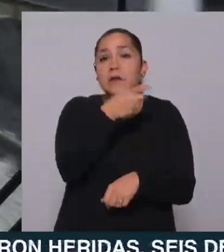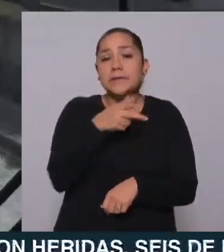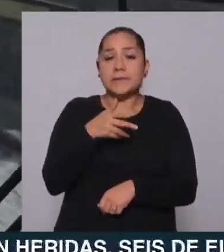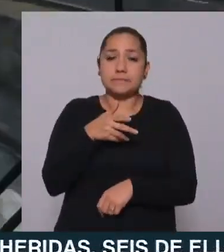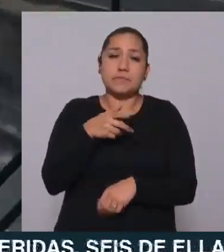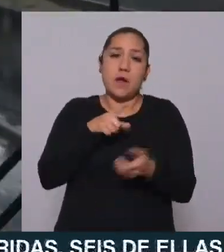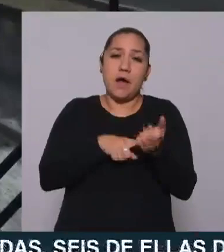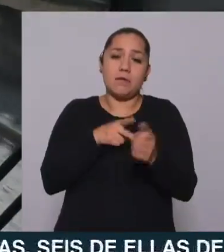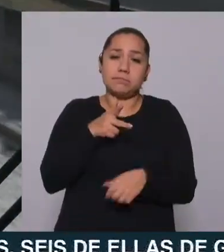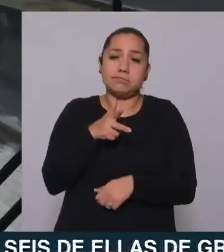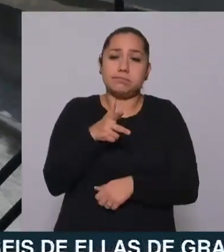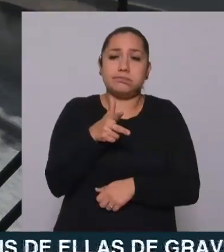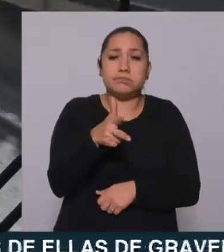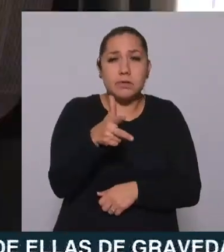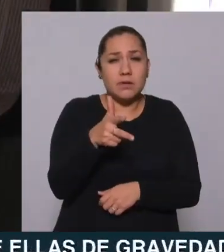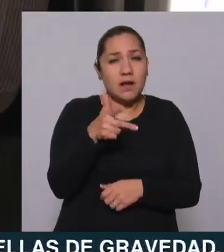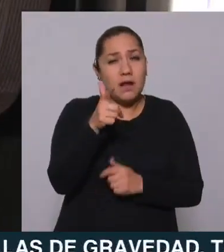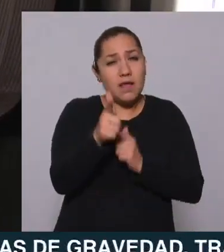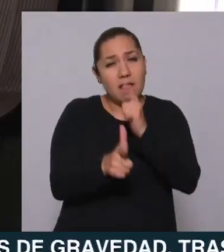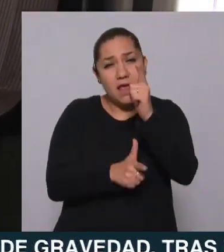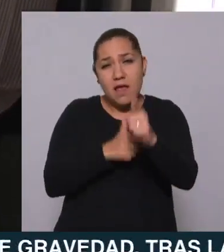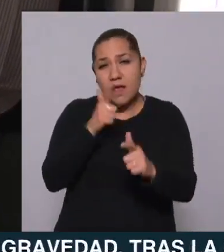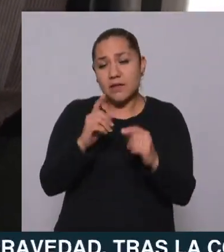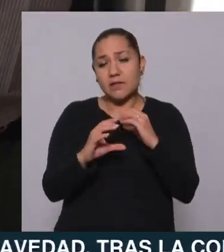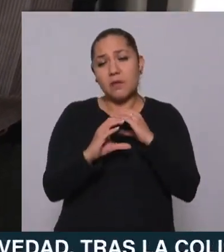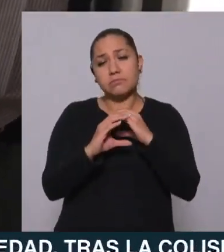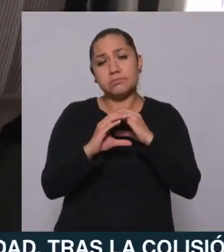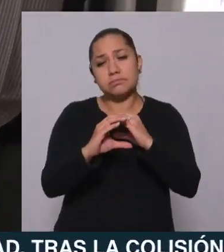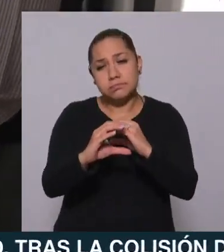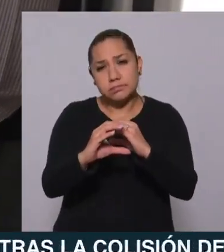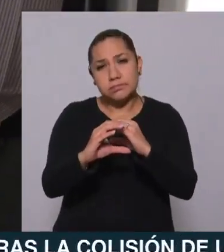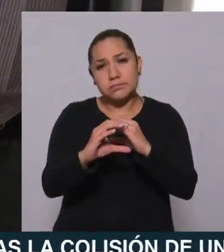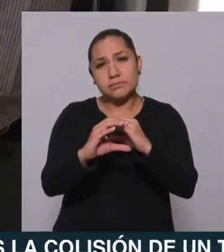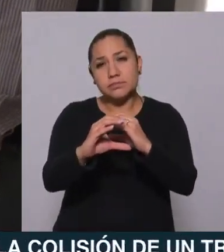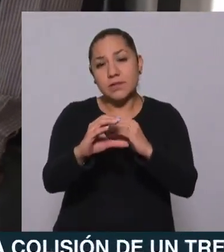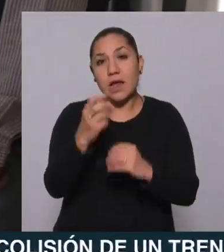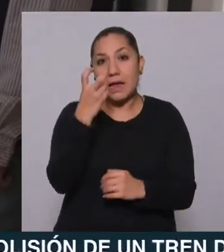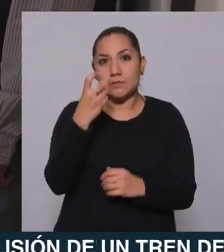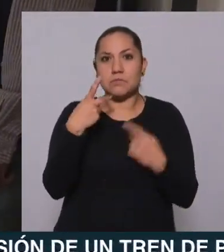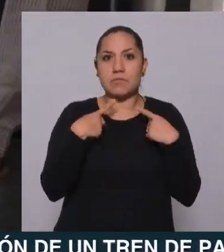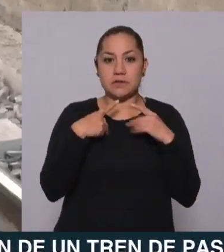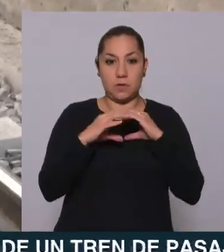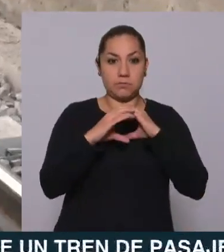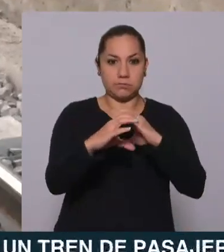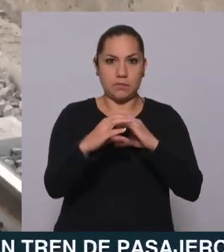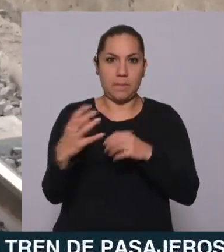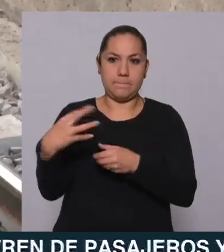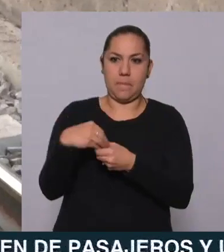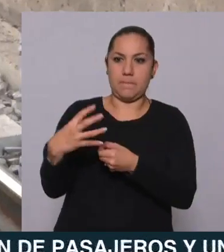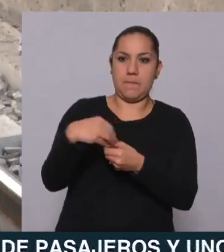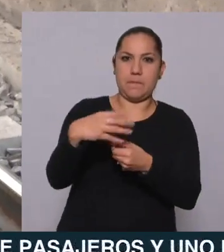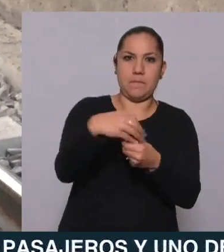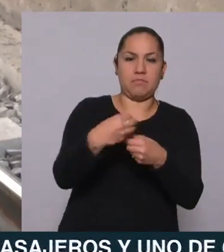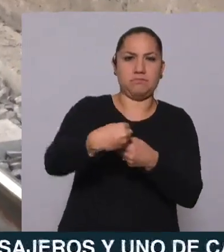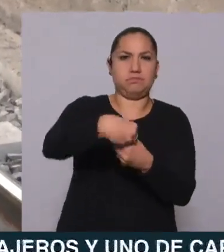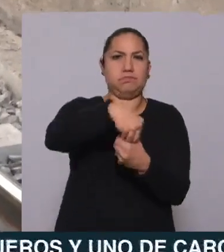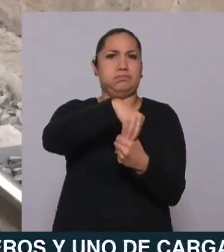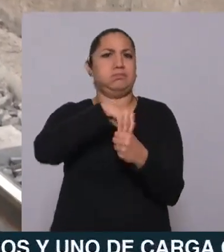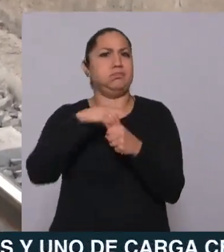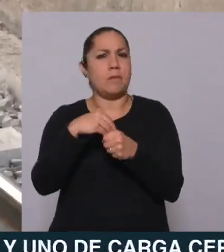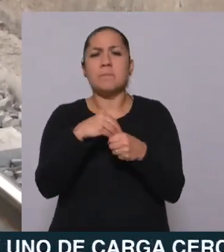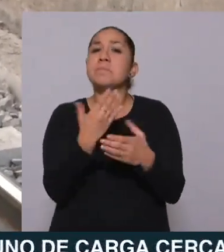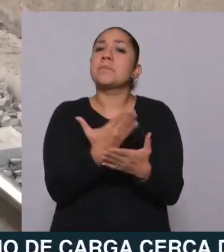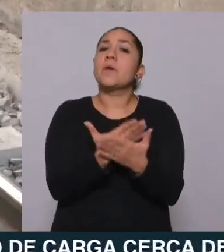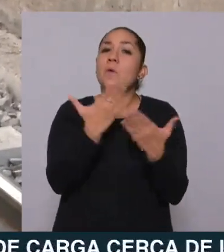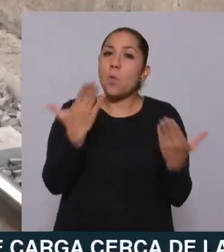era hasta de 10 minutos de intervalo, lo que causaba aglomeración de usuarios en cada estación. Pero la renovación del tren ligero